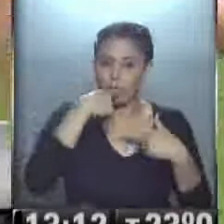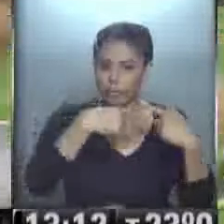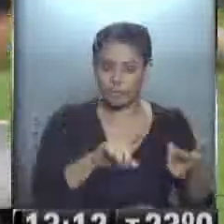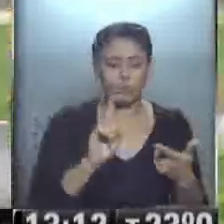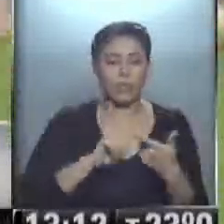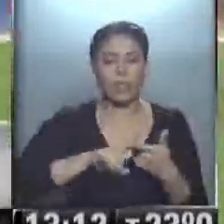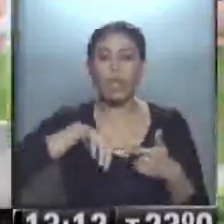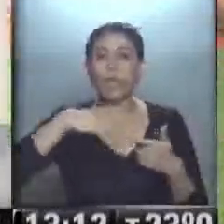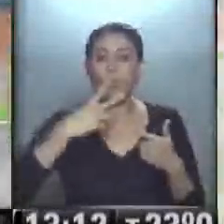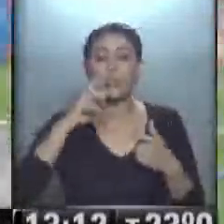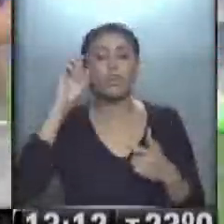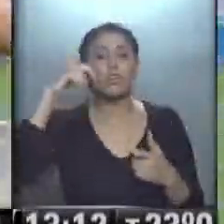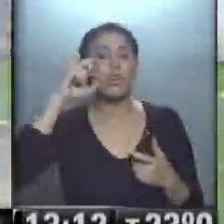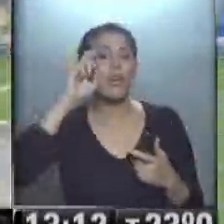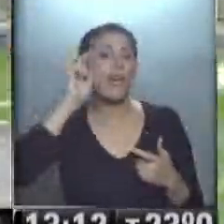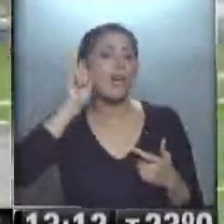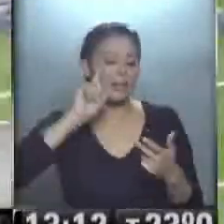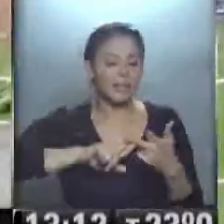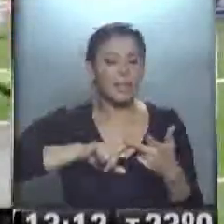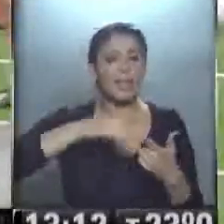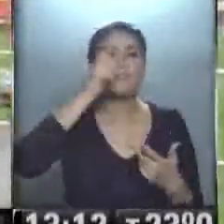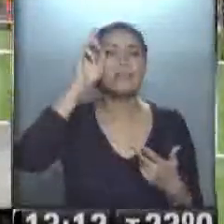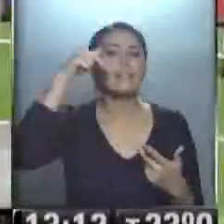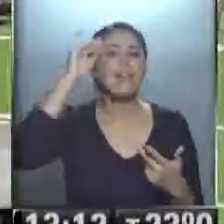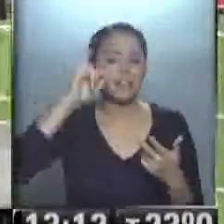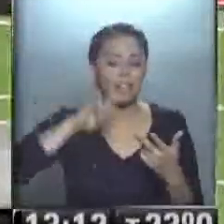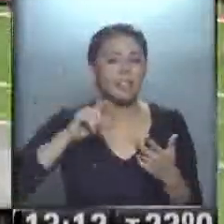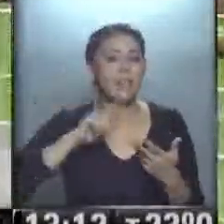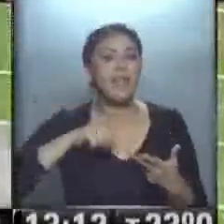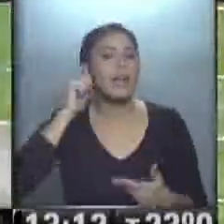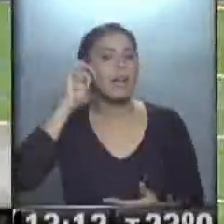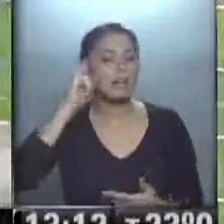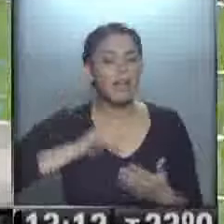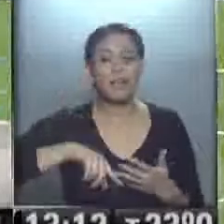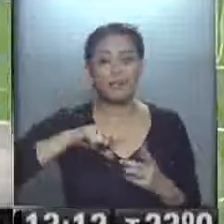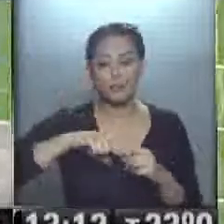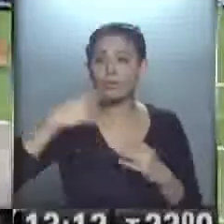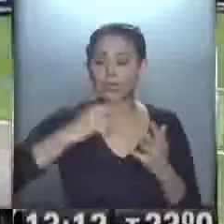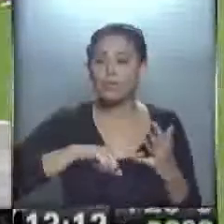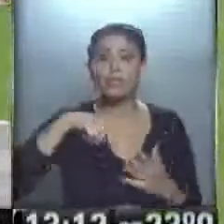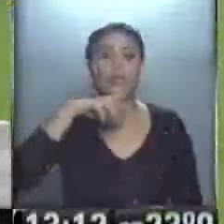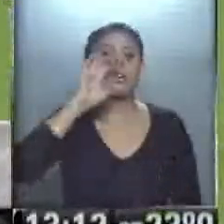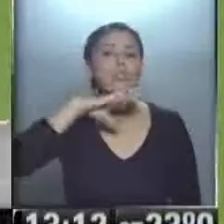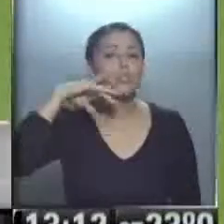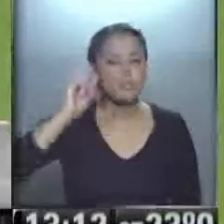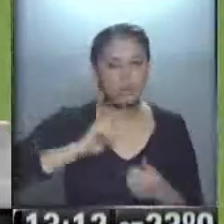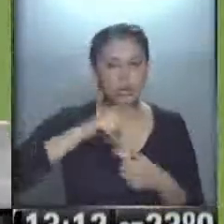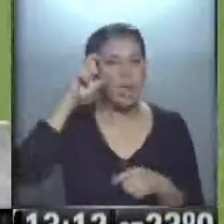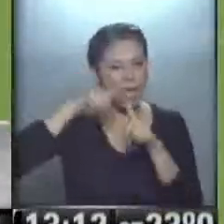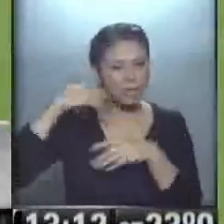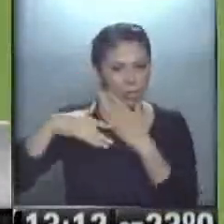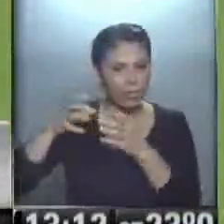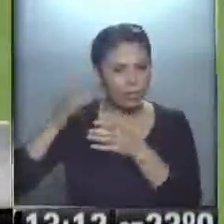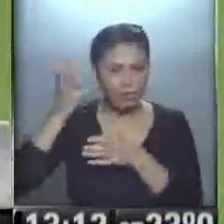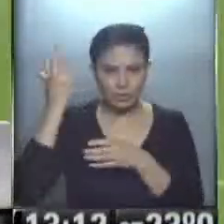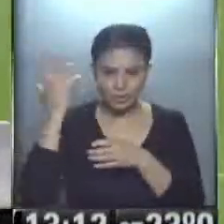De 4, Roncaglia, Fede Fernández, Garay. Y de 3, Rojo u Orban, el ex Tigre que también ahora